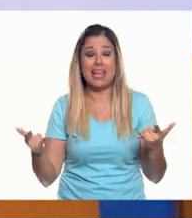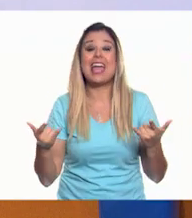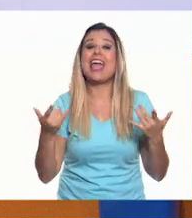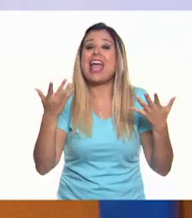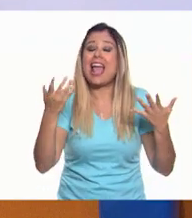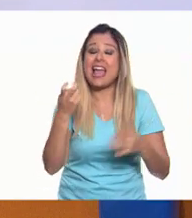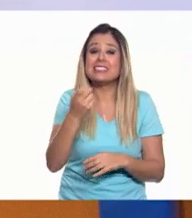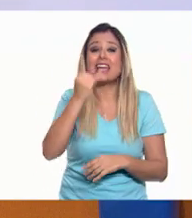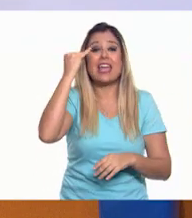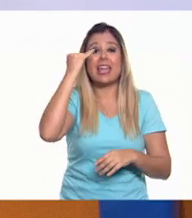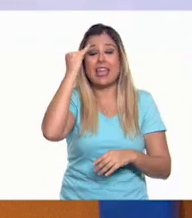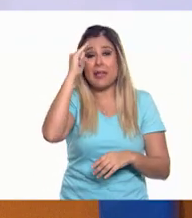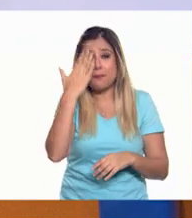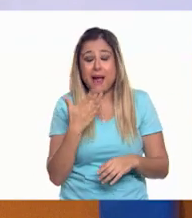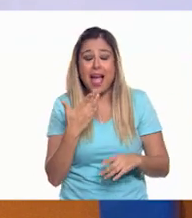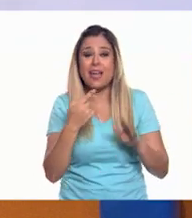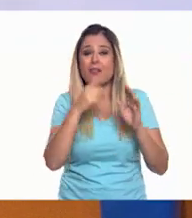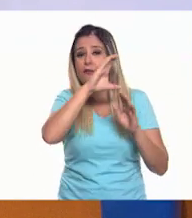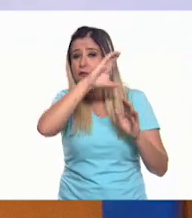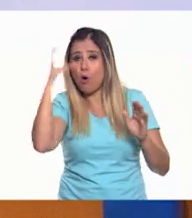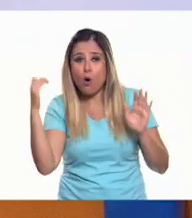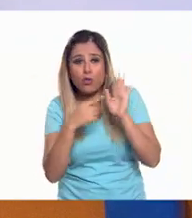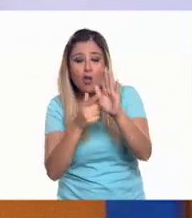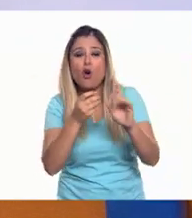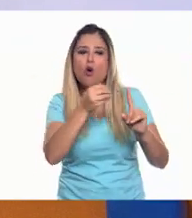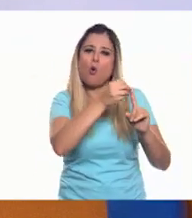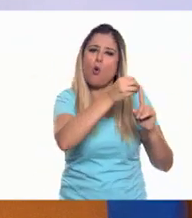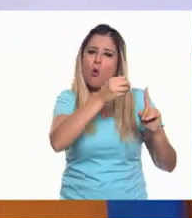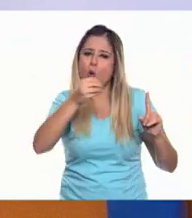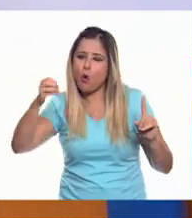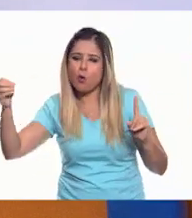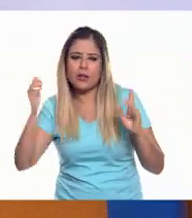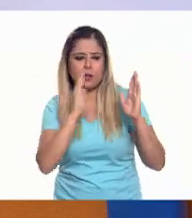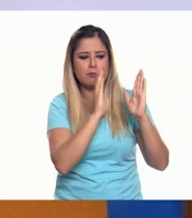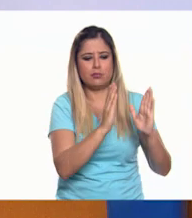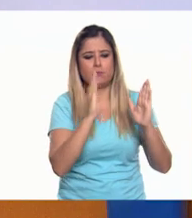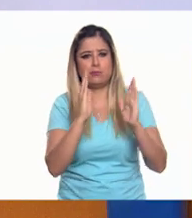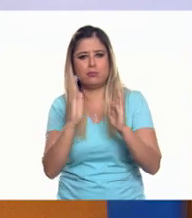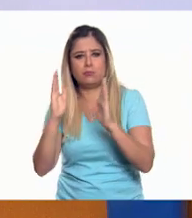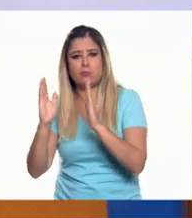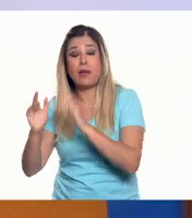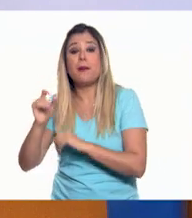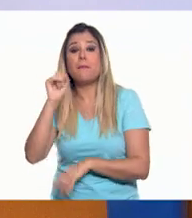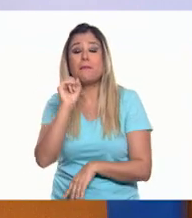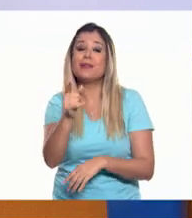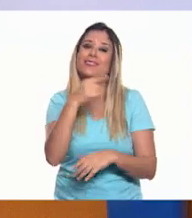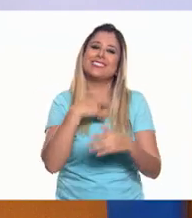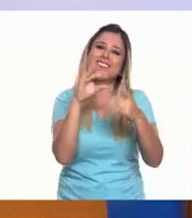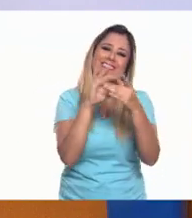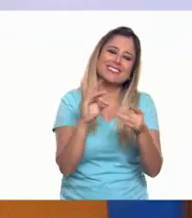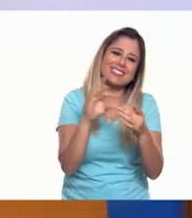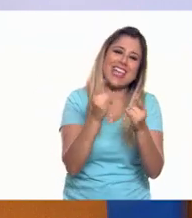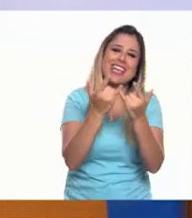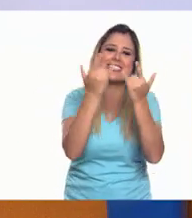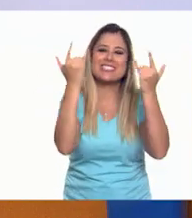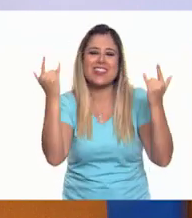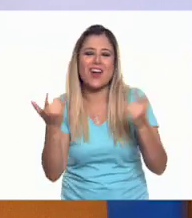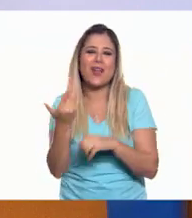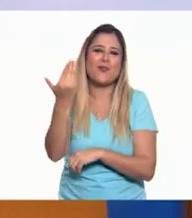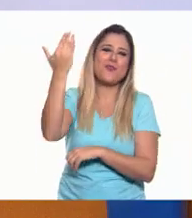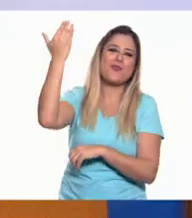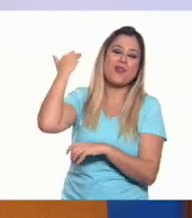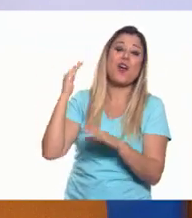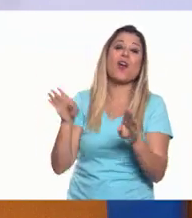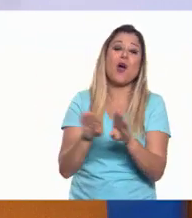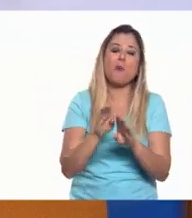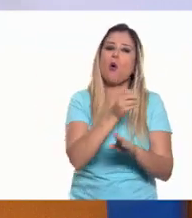se pueden organizar de modo cronológico, orden cronológico, pero también el modo en cómo platicamos las anécdotas. En este caso, pues